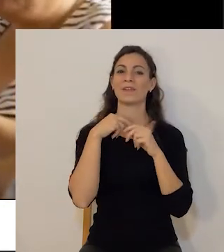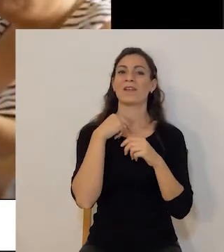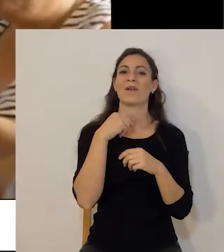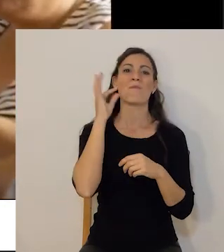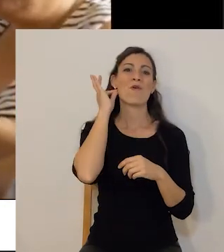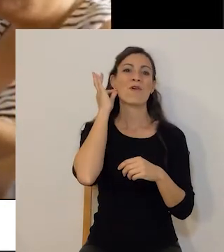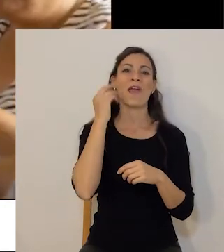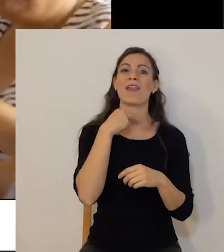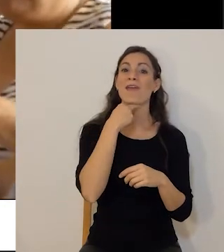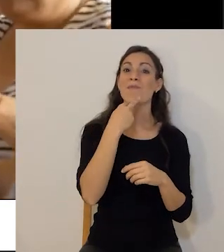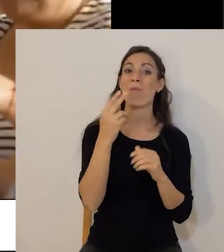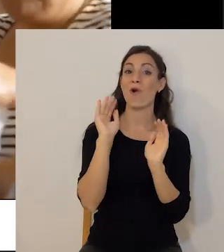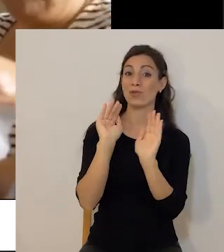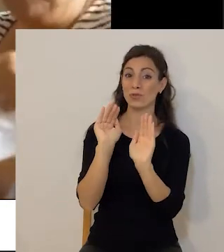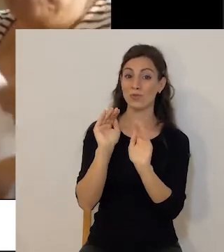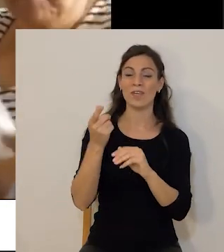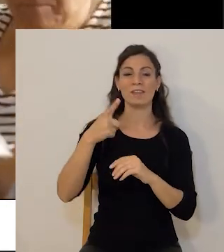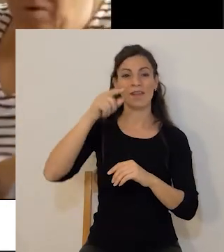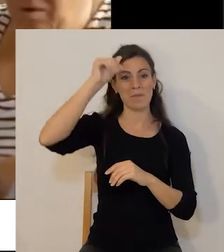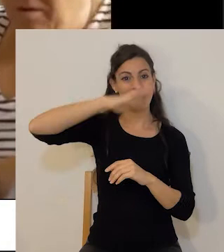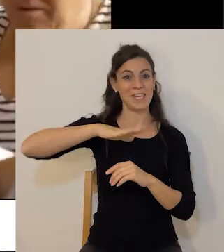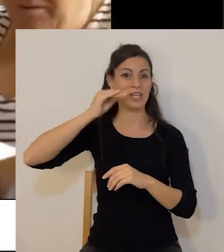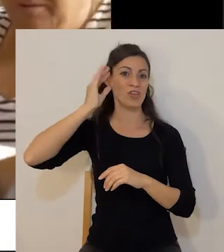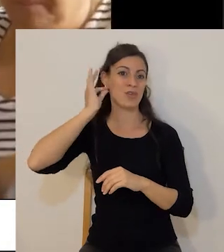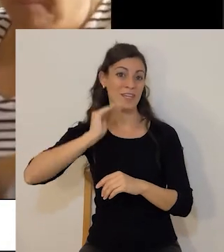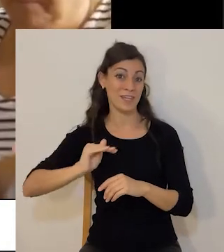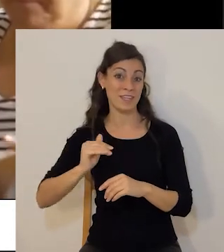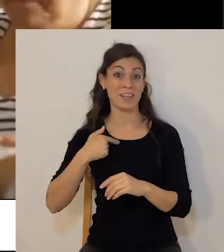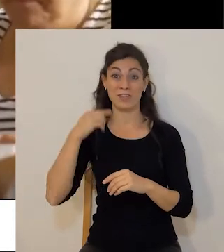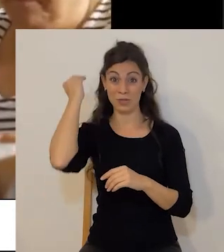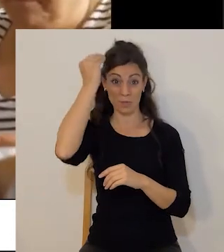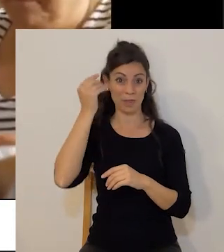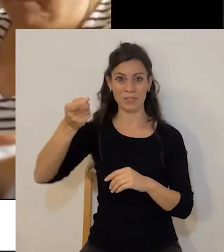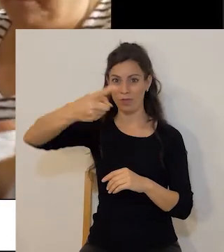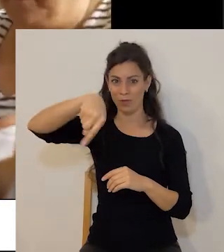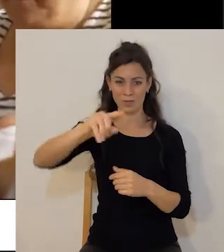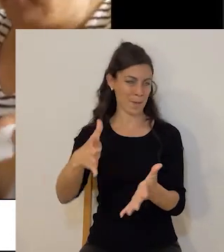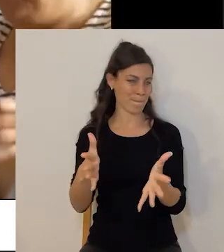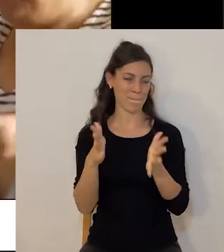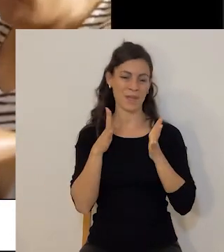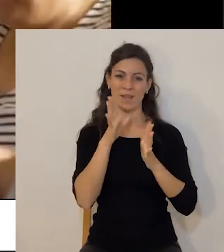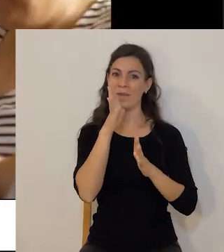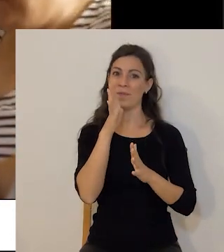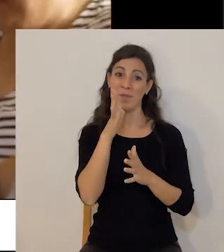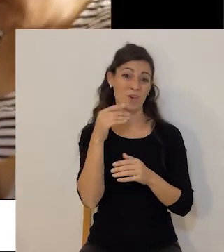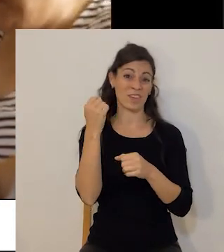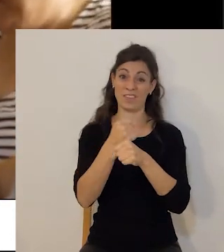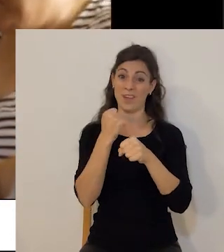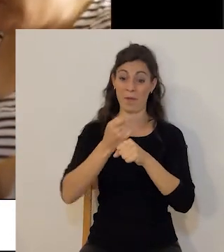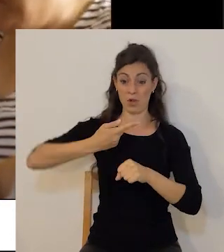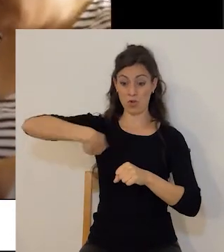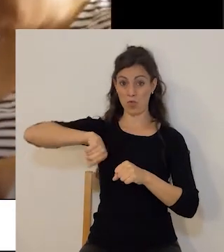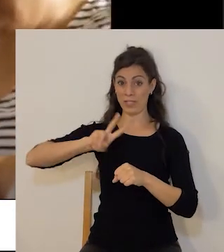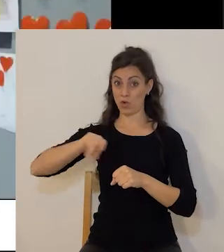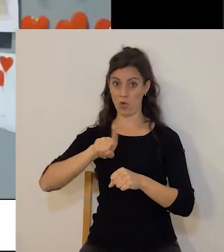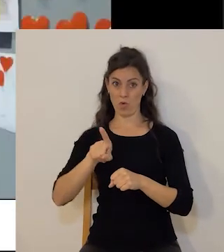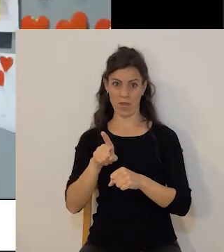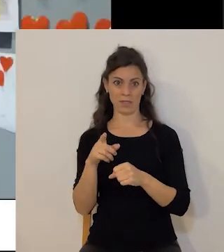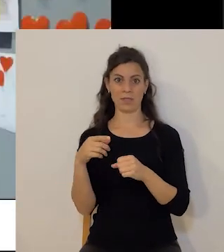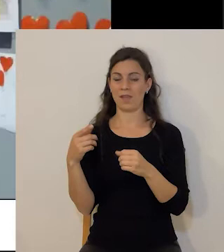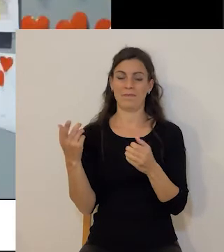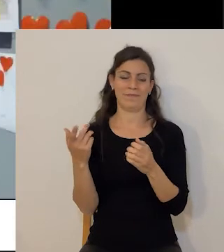mujeres, de niños y niñas, y yo creo que os encantará porque es un trabajo no nuestro, es un trabajo